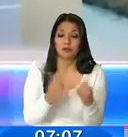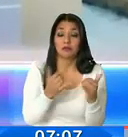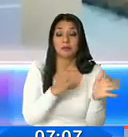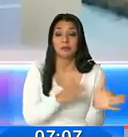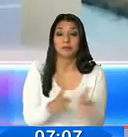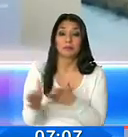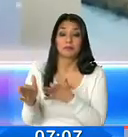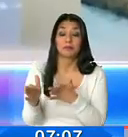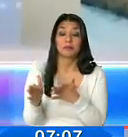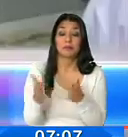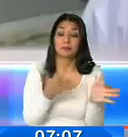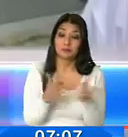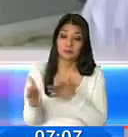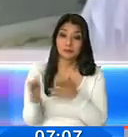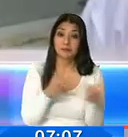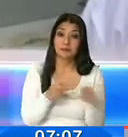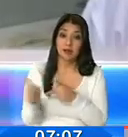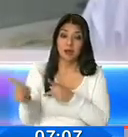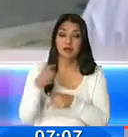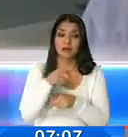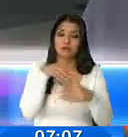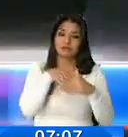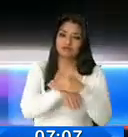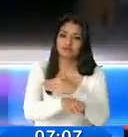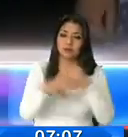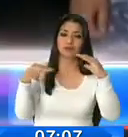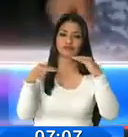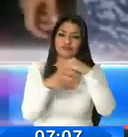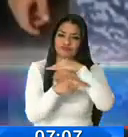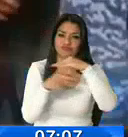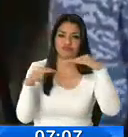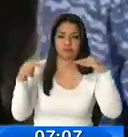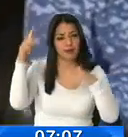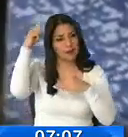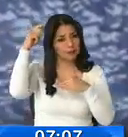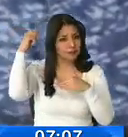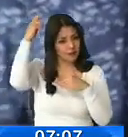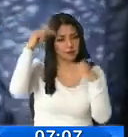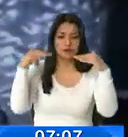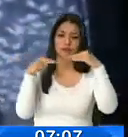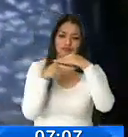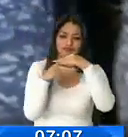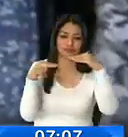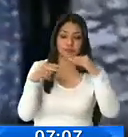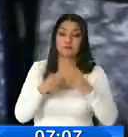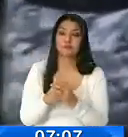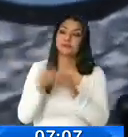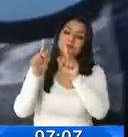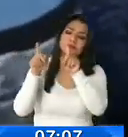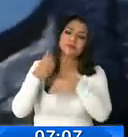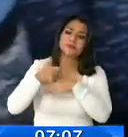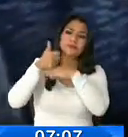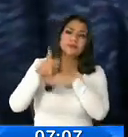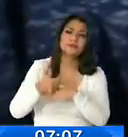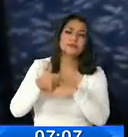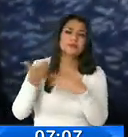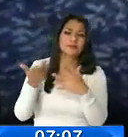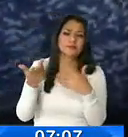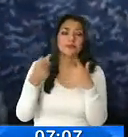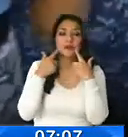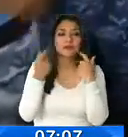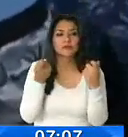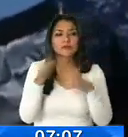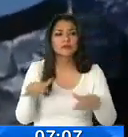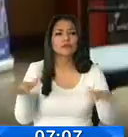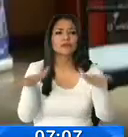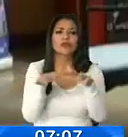está hacerle una tomografía computada. Quisimos conocer el pronunciamiento de las autoridades de la Agencia de Aseguramiento de la Calidad